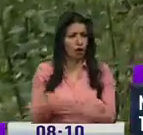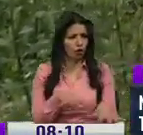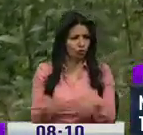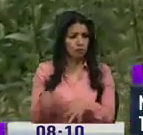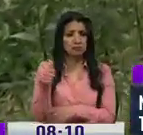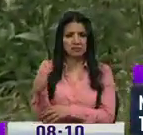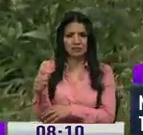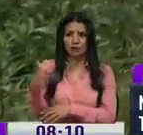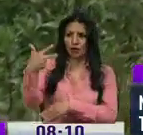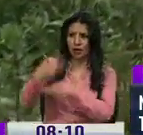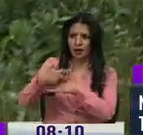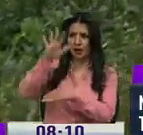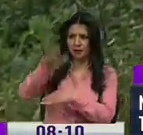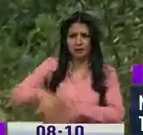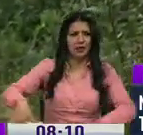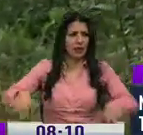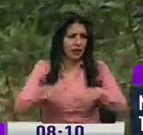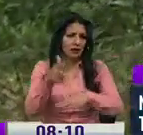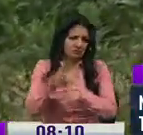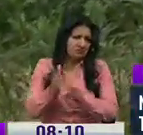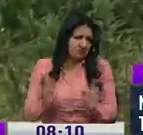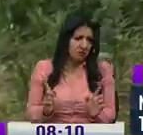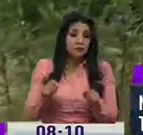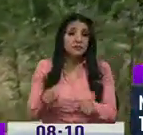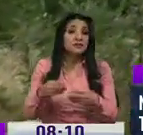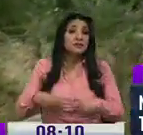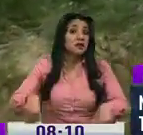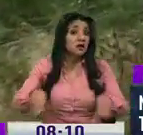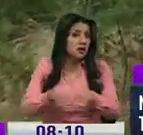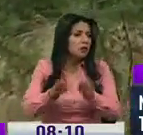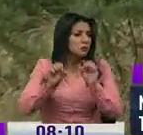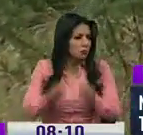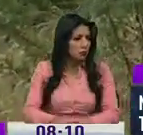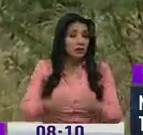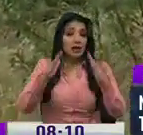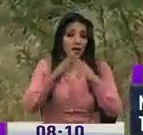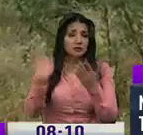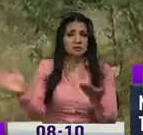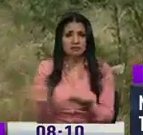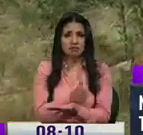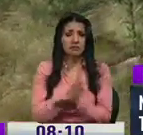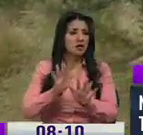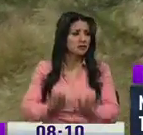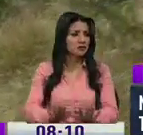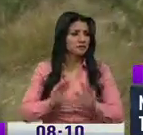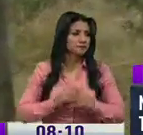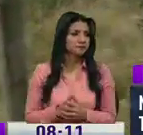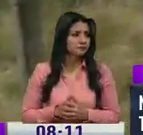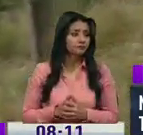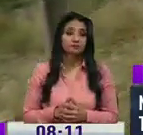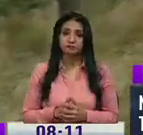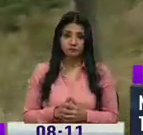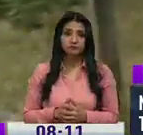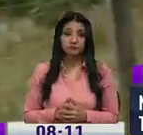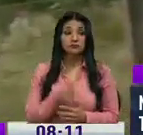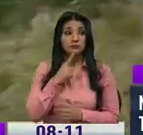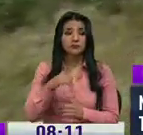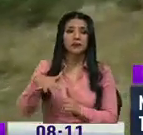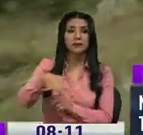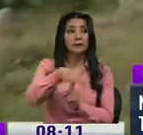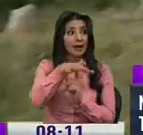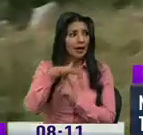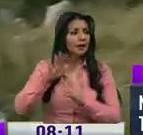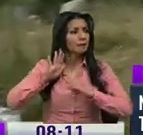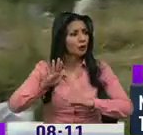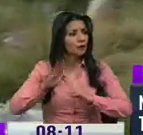canal vino a hacer la cobertura. Terminaron de derrumbar la casa totalmente y quedó así. Se prometió que era un parque, ya no se